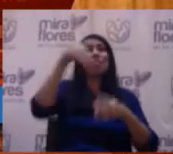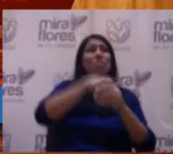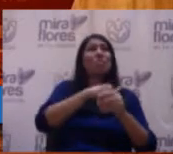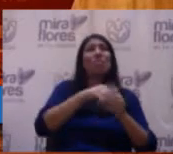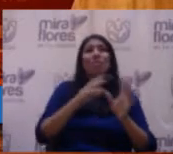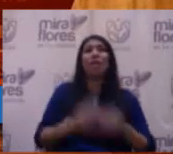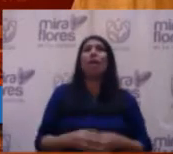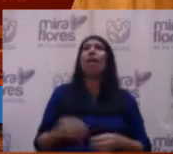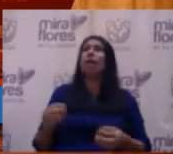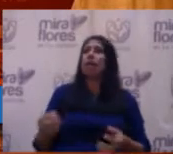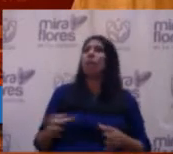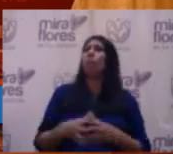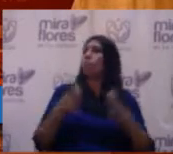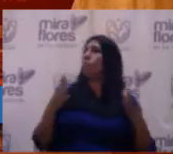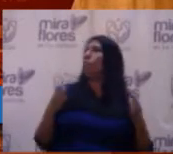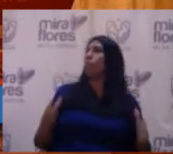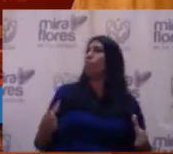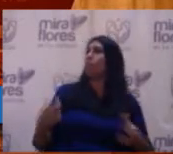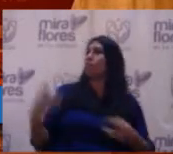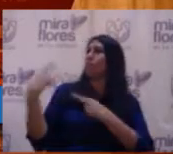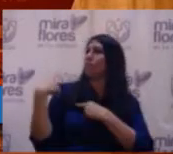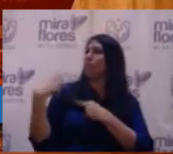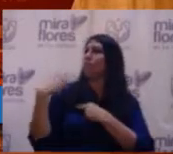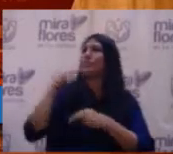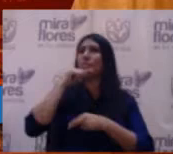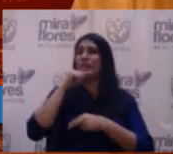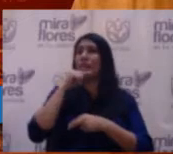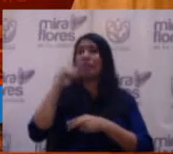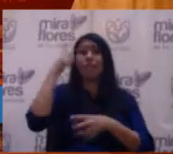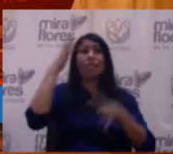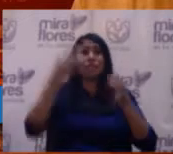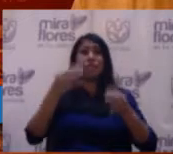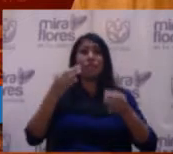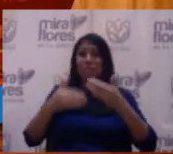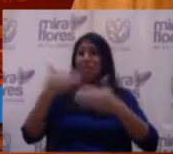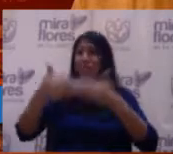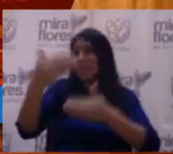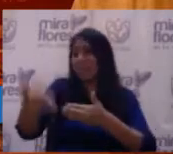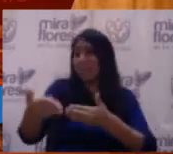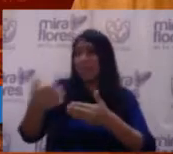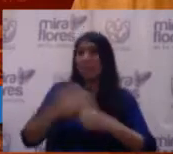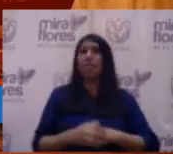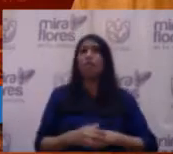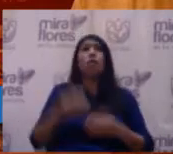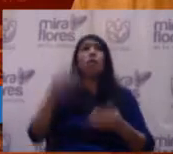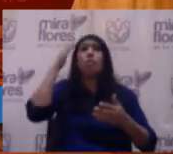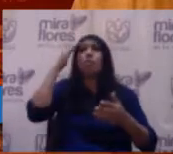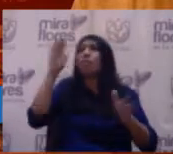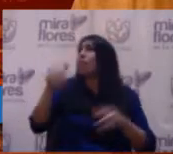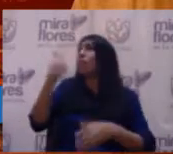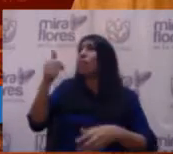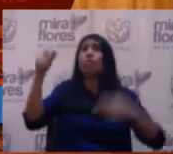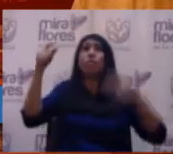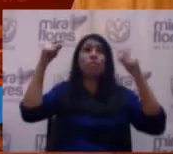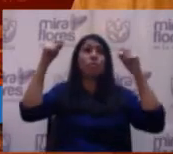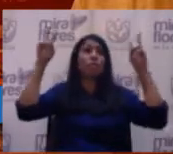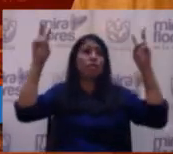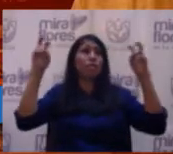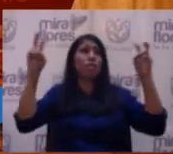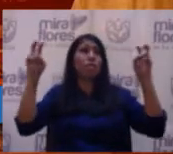responsabilidad femenina en las decisiones que se tomen de aquí en adelante. Muchas gracias. No sé si hay algún otro tema, algún otro informe en